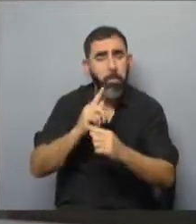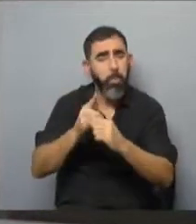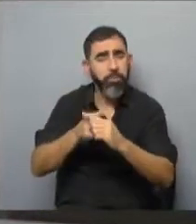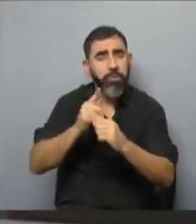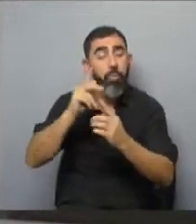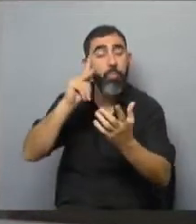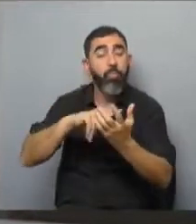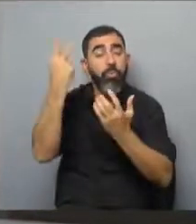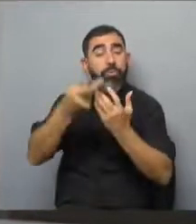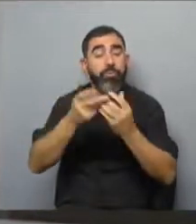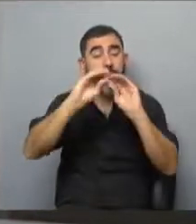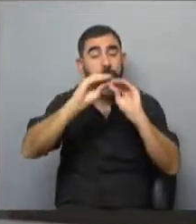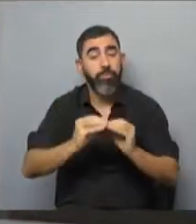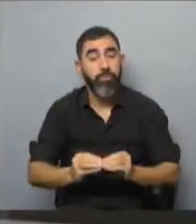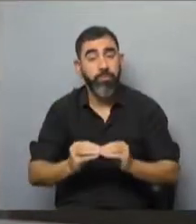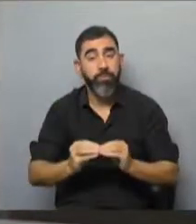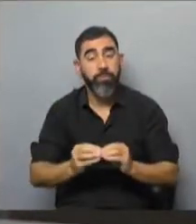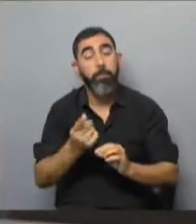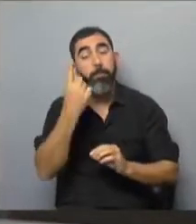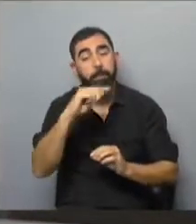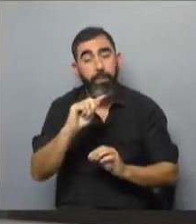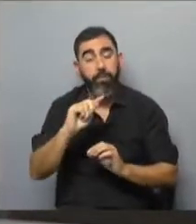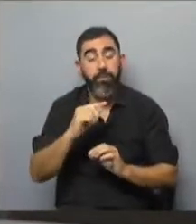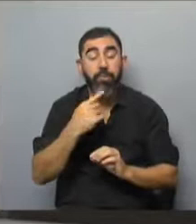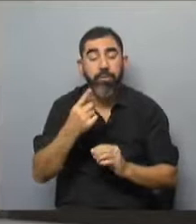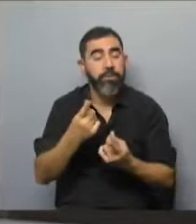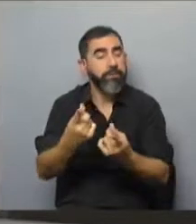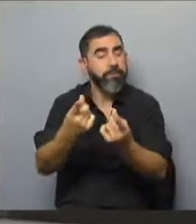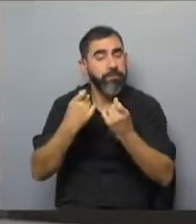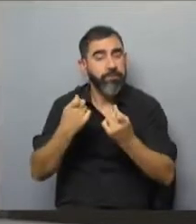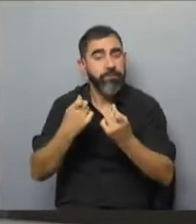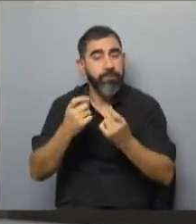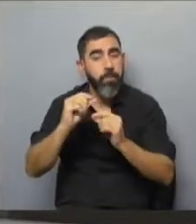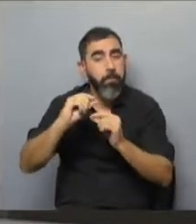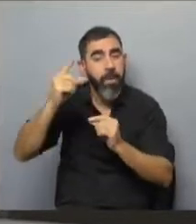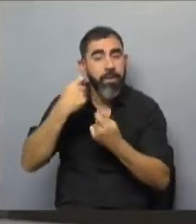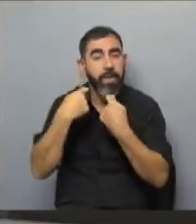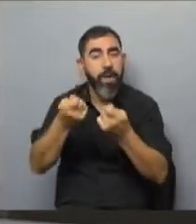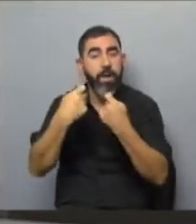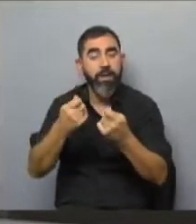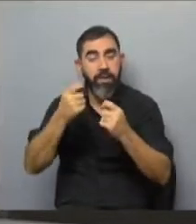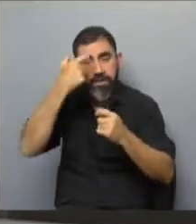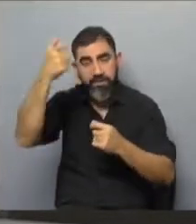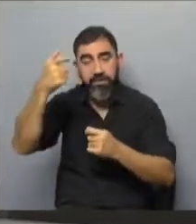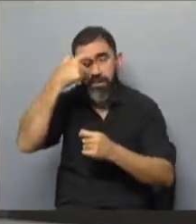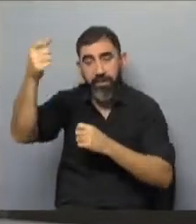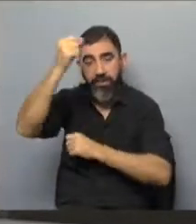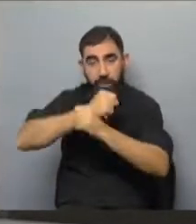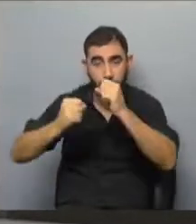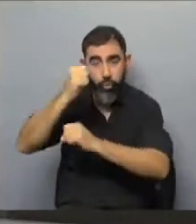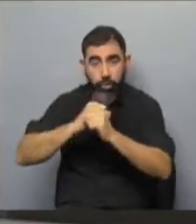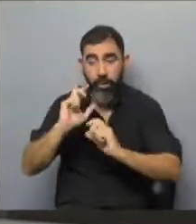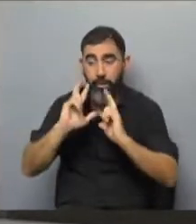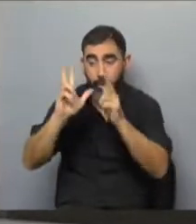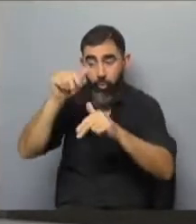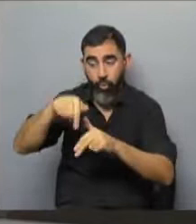el proyecto de rendición de cuentas, pero considera necesario en este caso aumentar el gasto destinado a la ciencia y la tecnología. Así lo dijo hoy